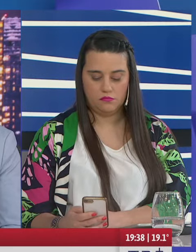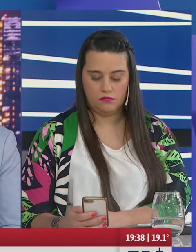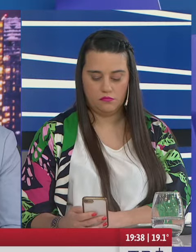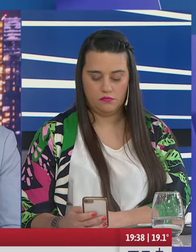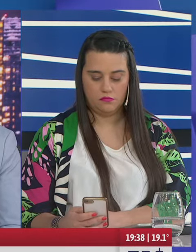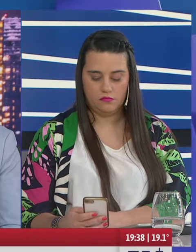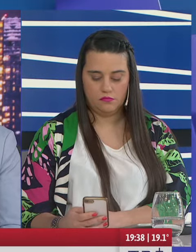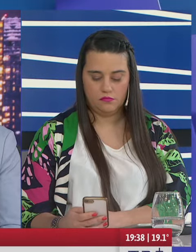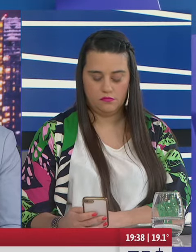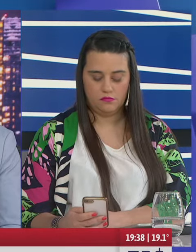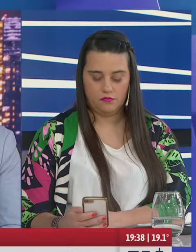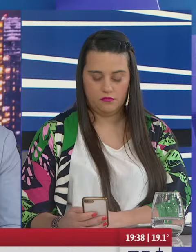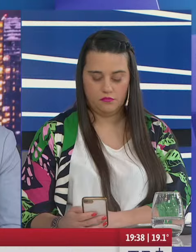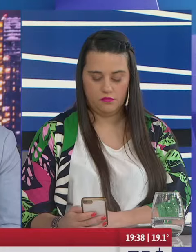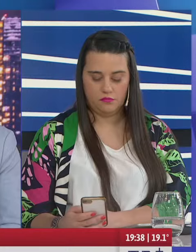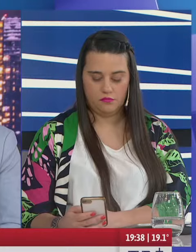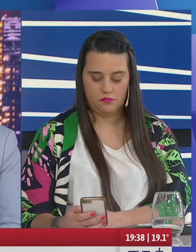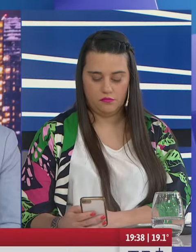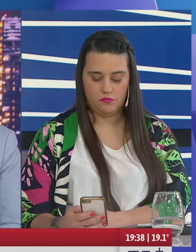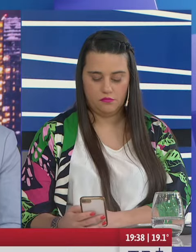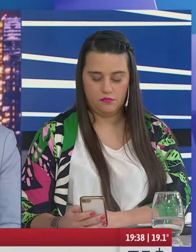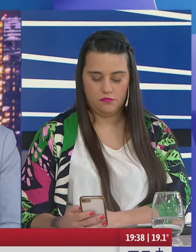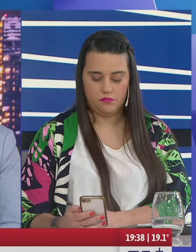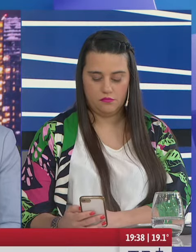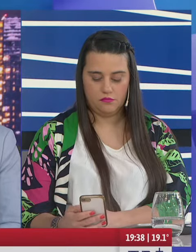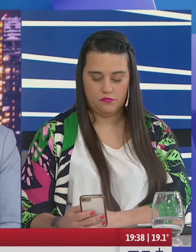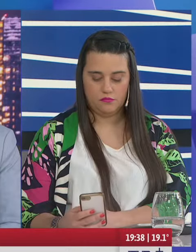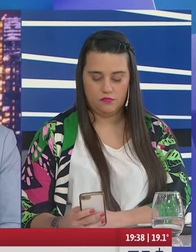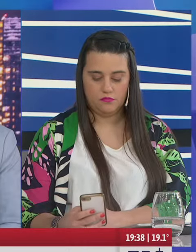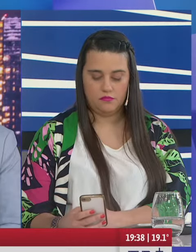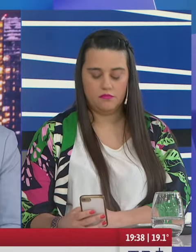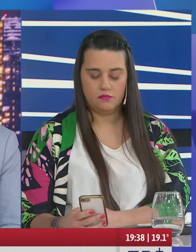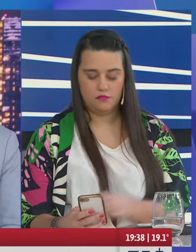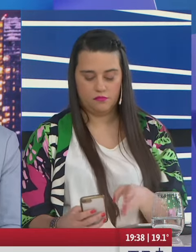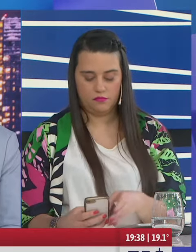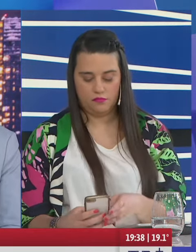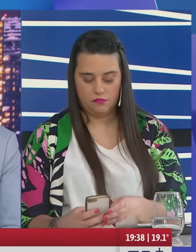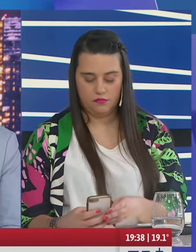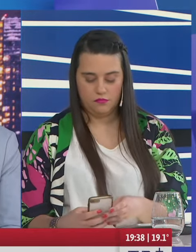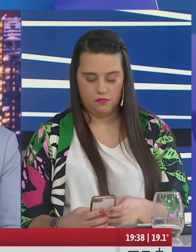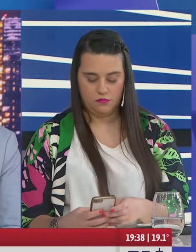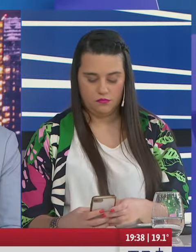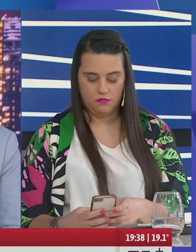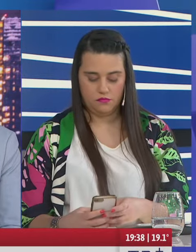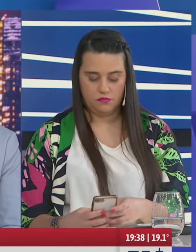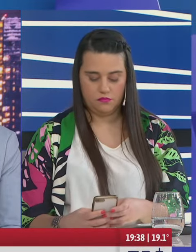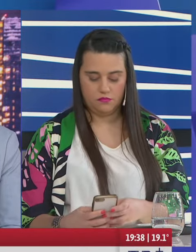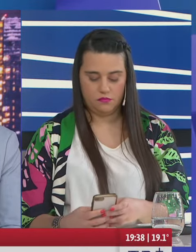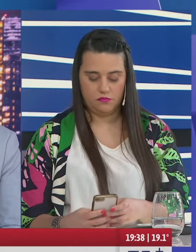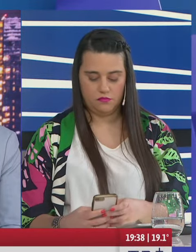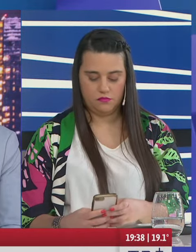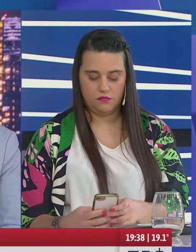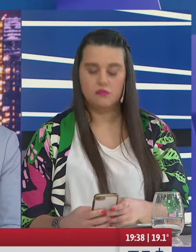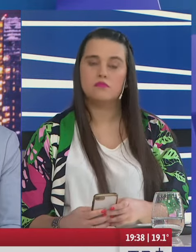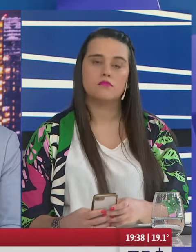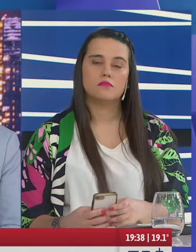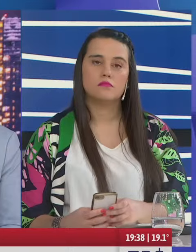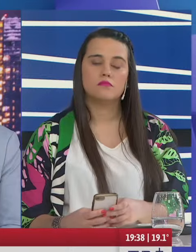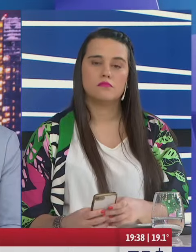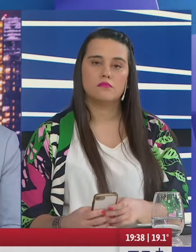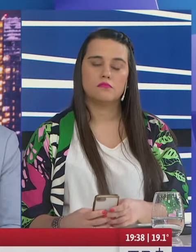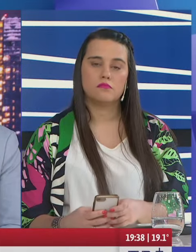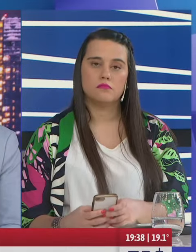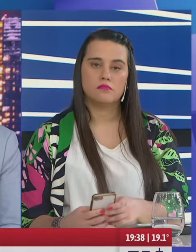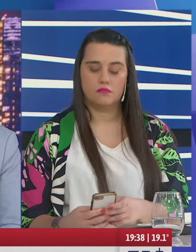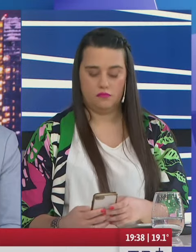de confianza del sector PYME a lo largo de los años en el sector industrial por presidencia. Hoy, a pesar de que cae